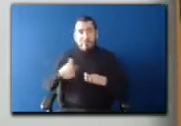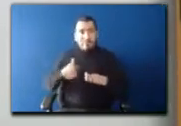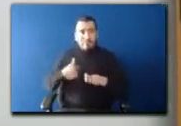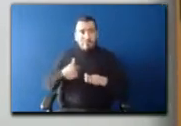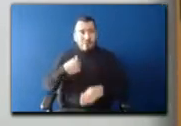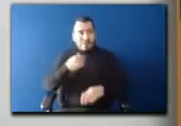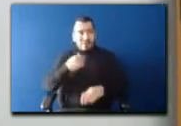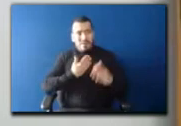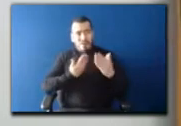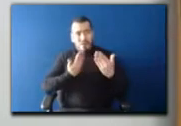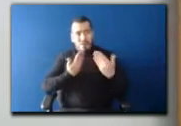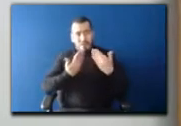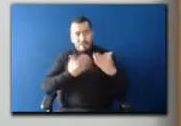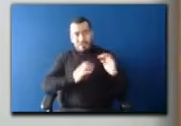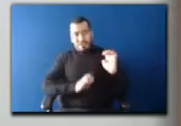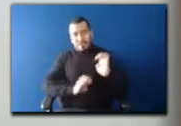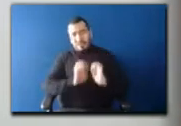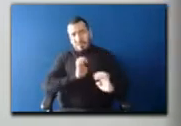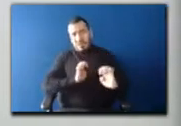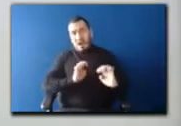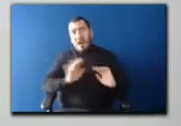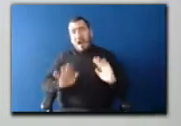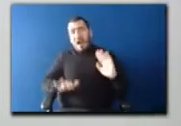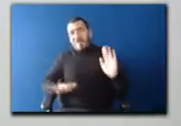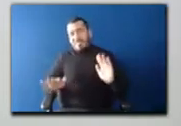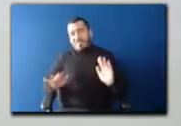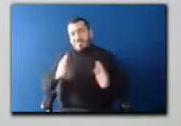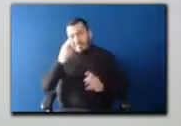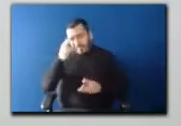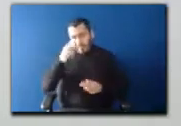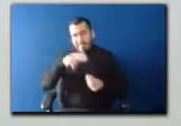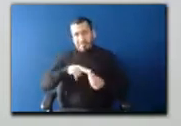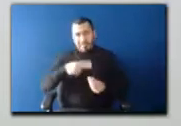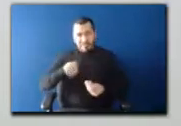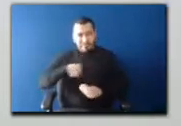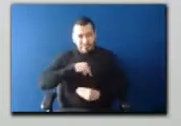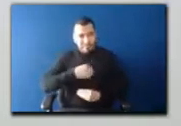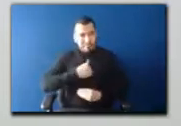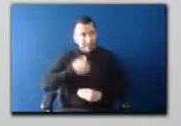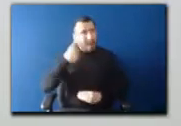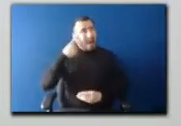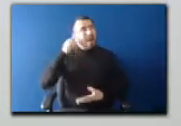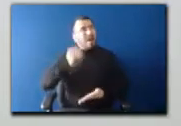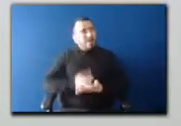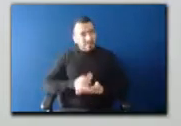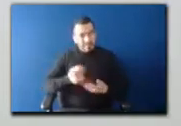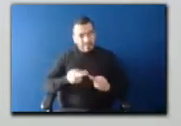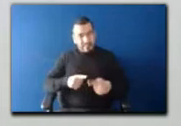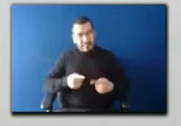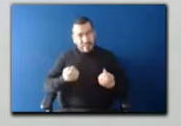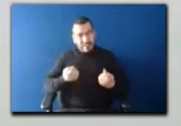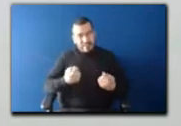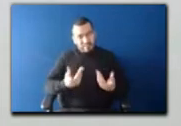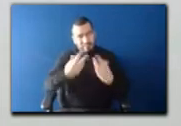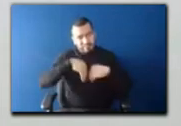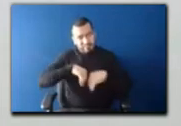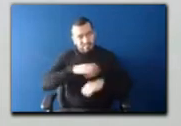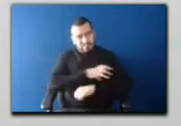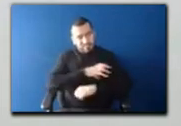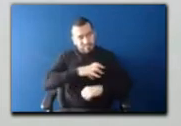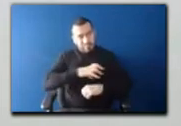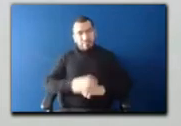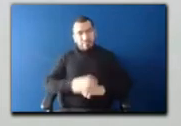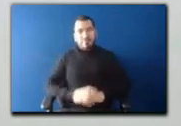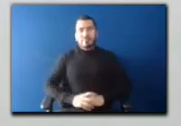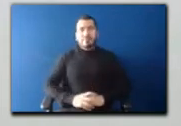consideraciones creo que son muchos mitos que se construyen porque no nos empoderamos nosotros para ajustar un producto, un servicio financiero a mi medida.